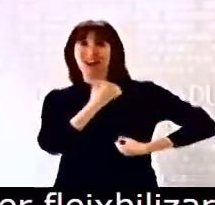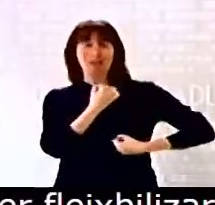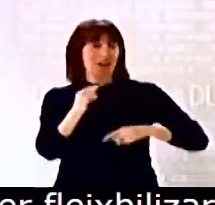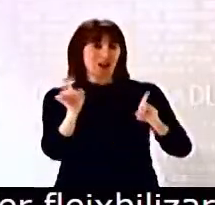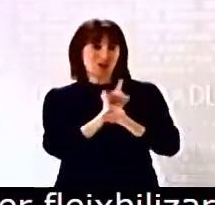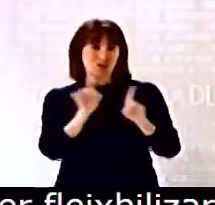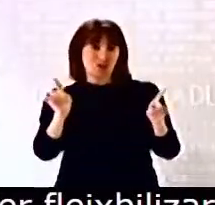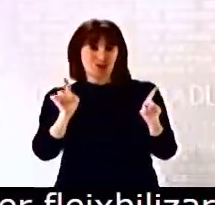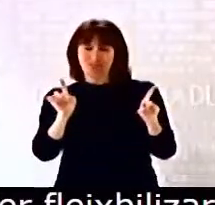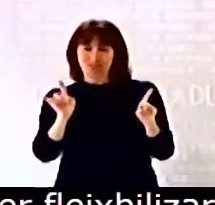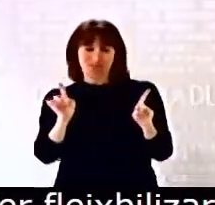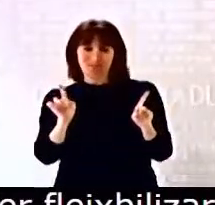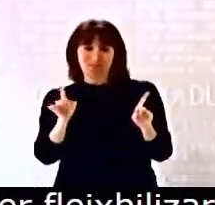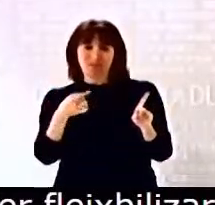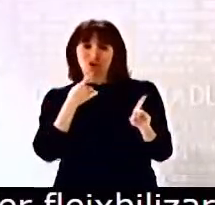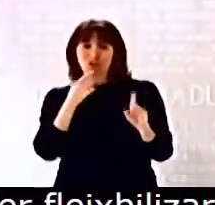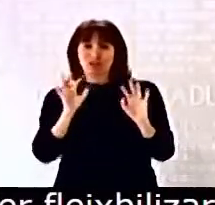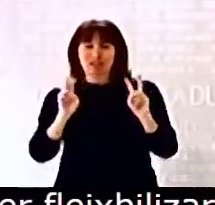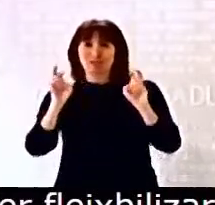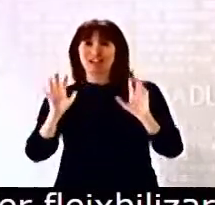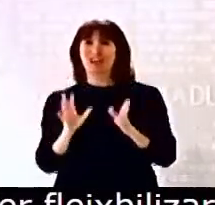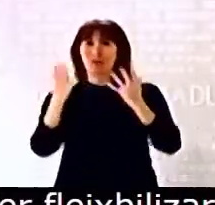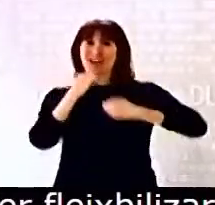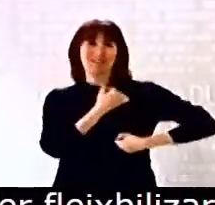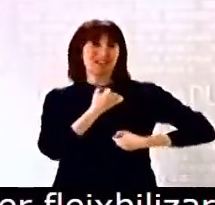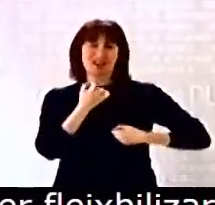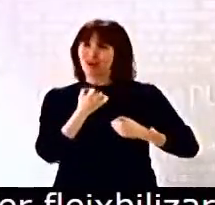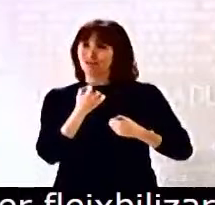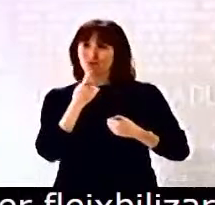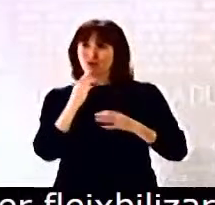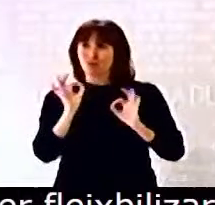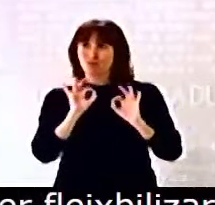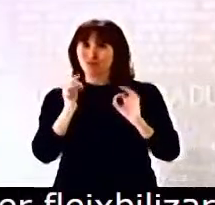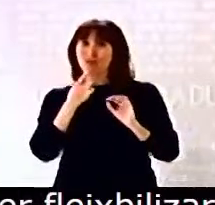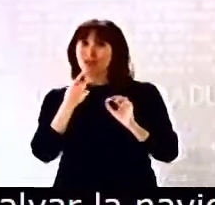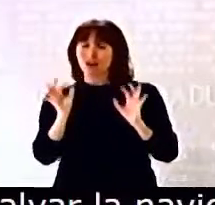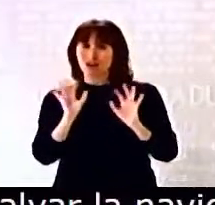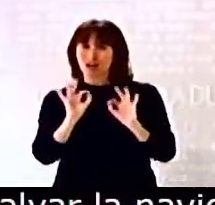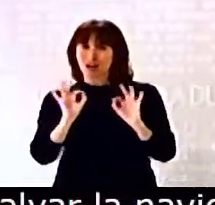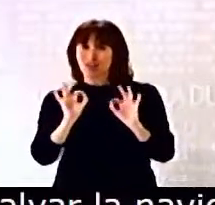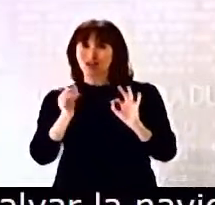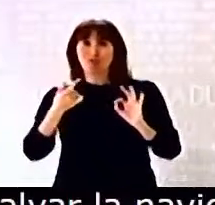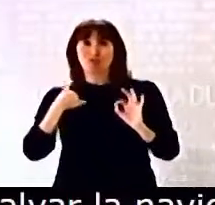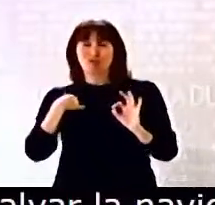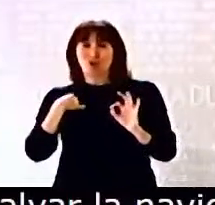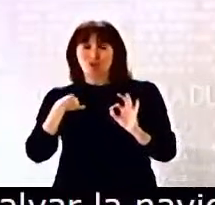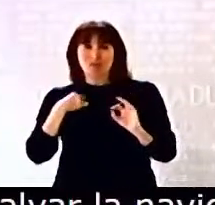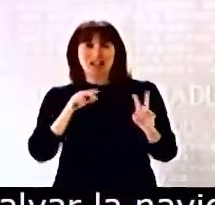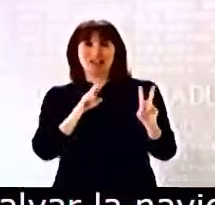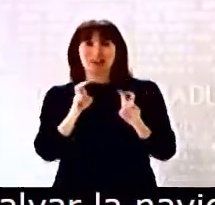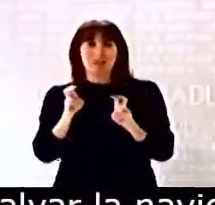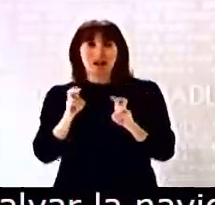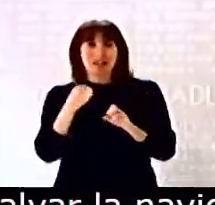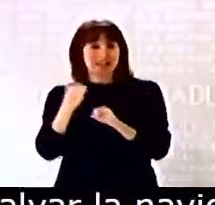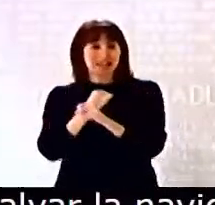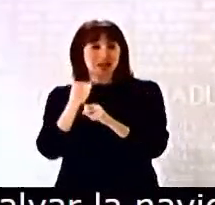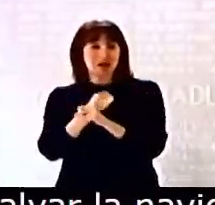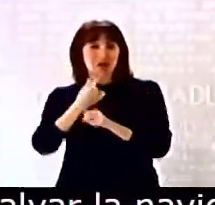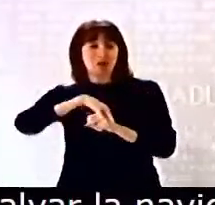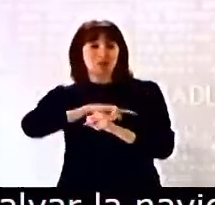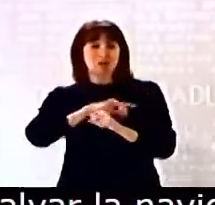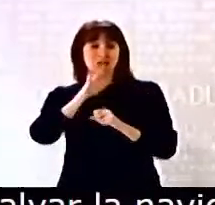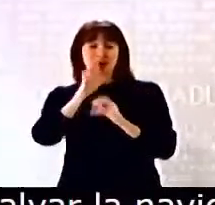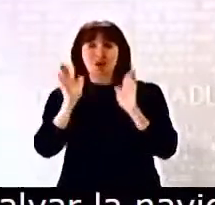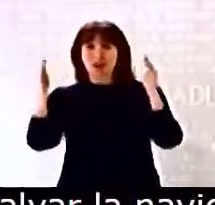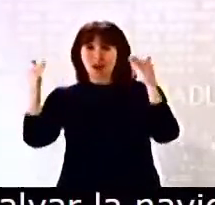niego la mayor de salvar la Navidad y, por lo tanto, descarto que nuestro trabajo en este momento